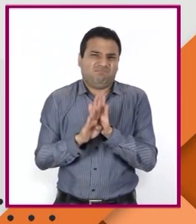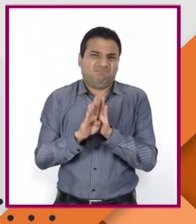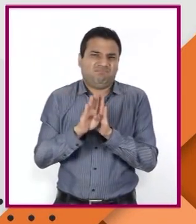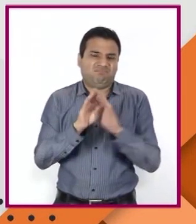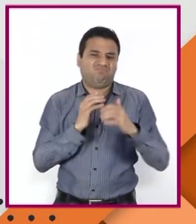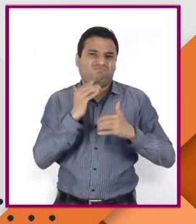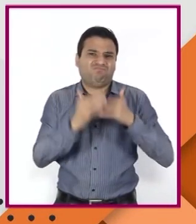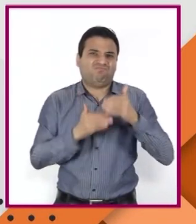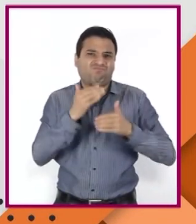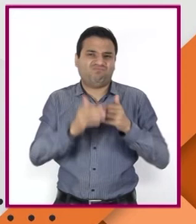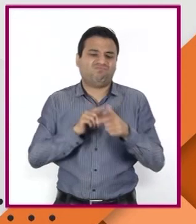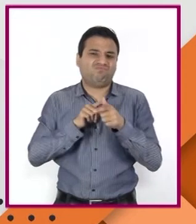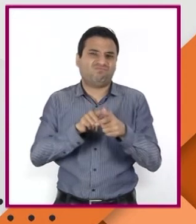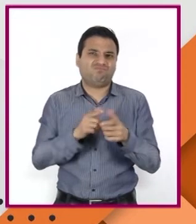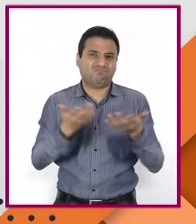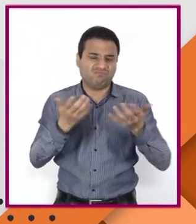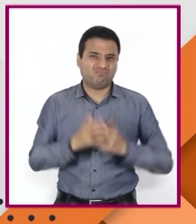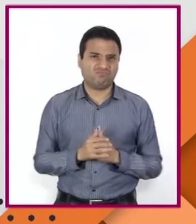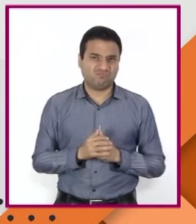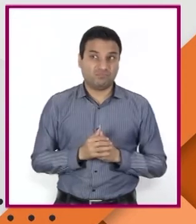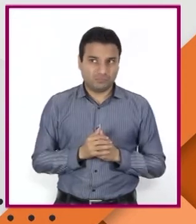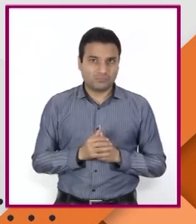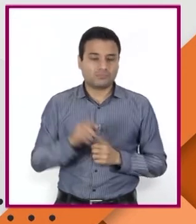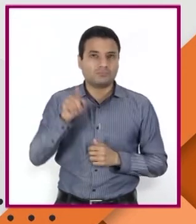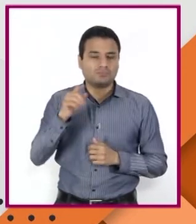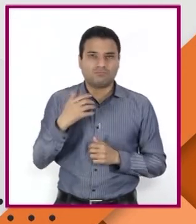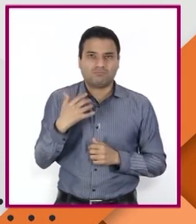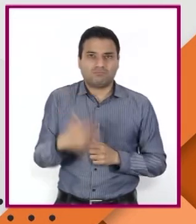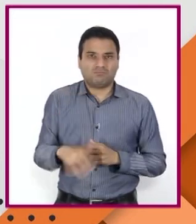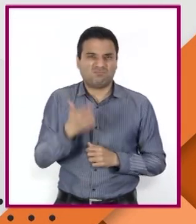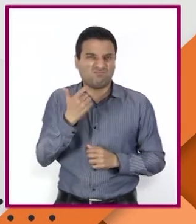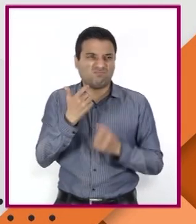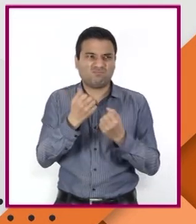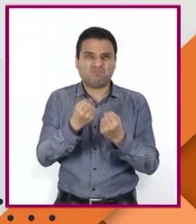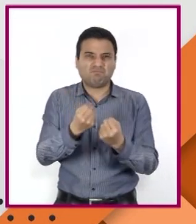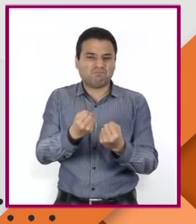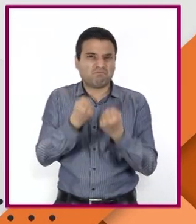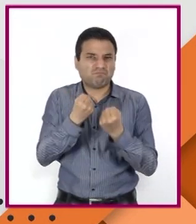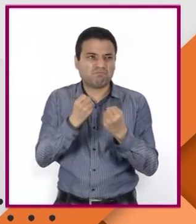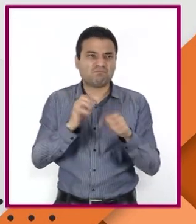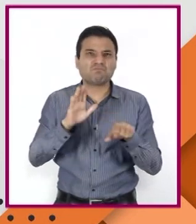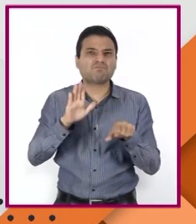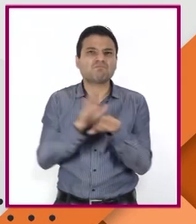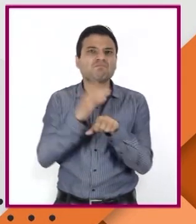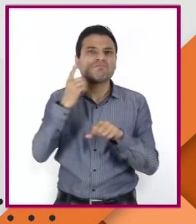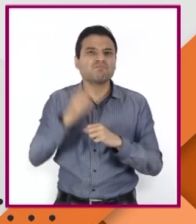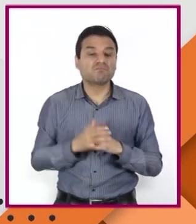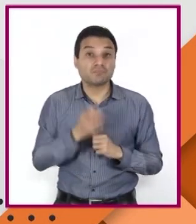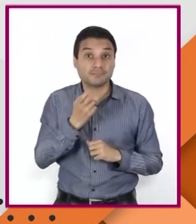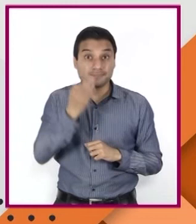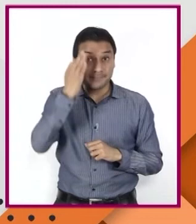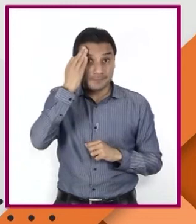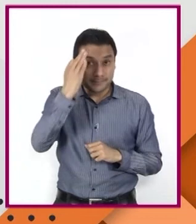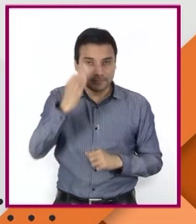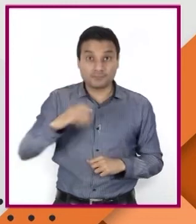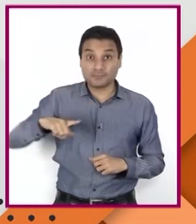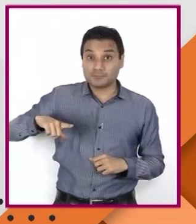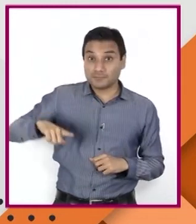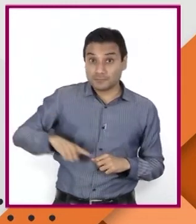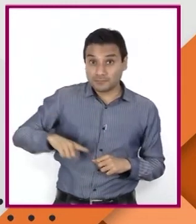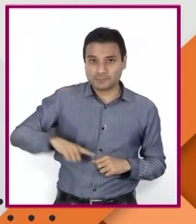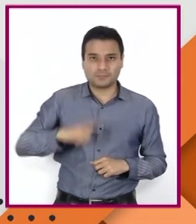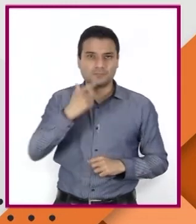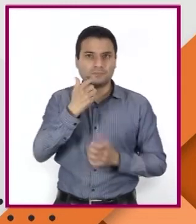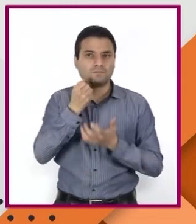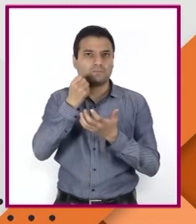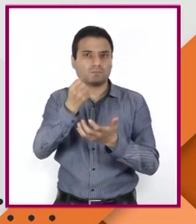Gran Depresión, sino que, al contrario, se fortaleció su economía, pues en esos años el Estado incrementó su inversión